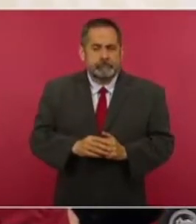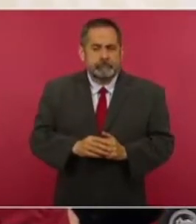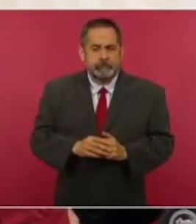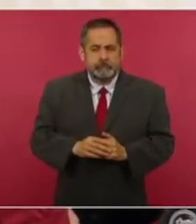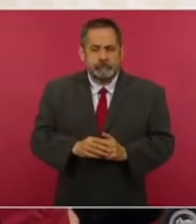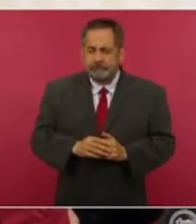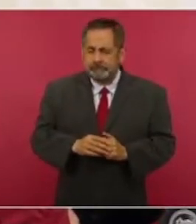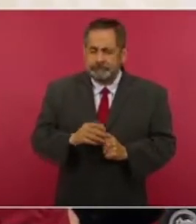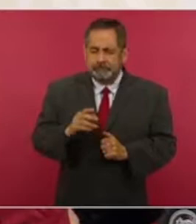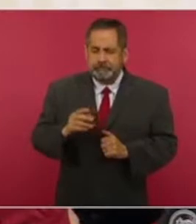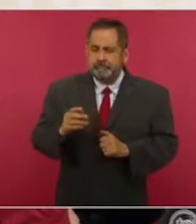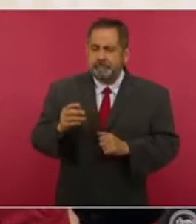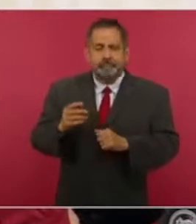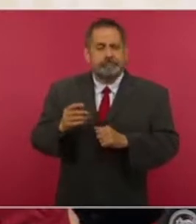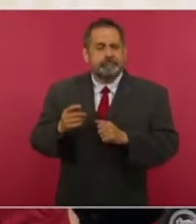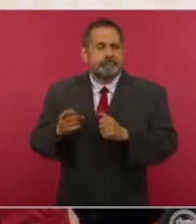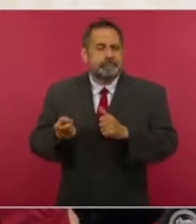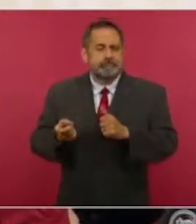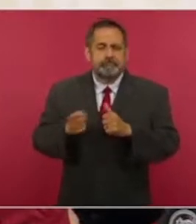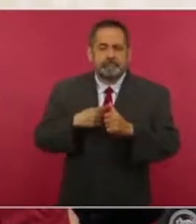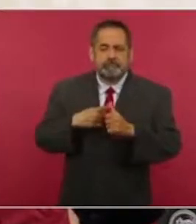una primera